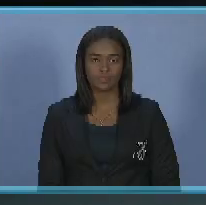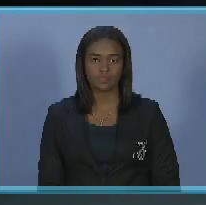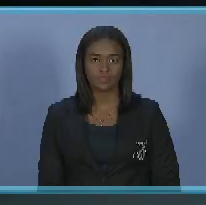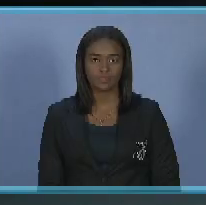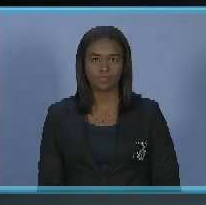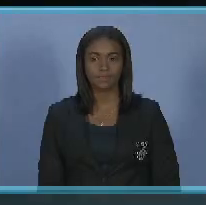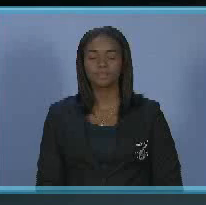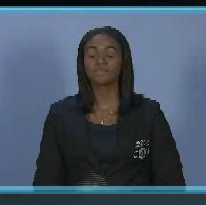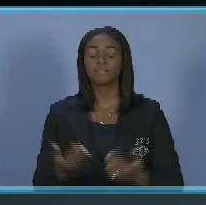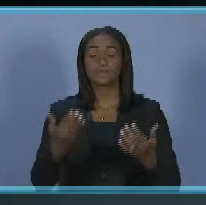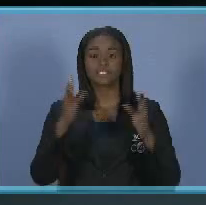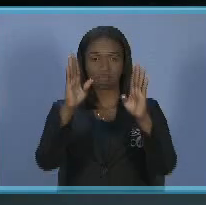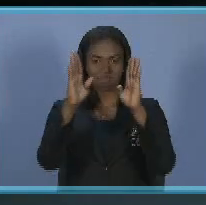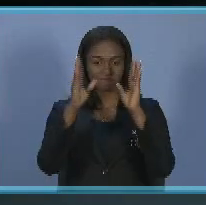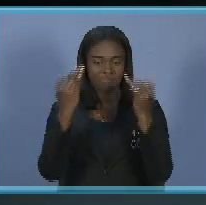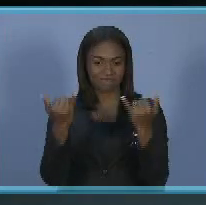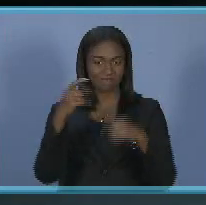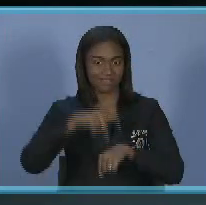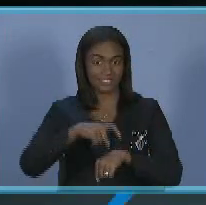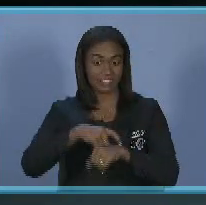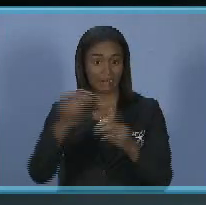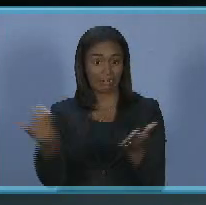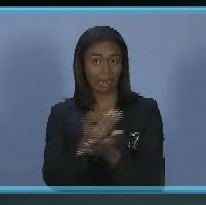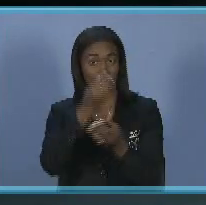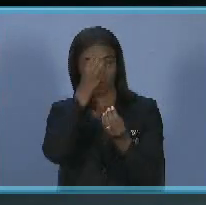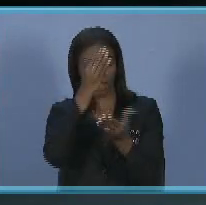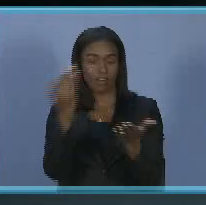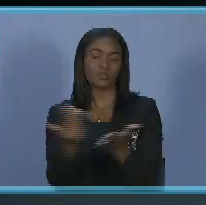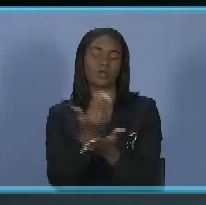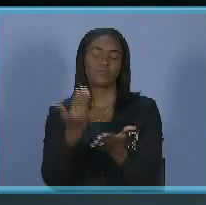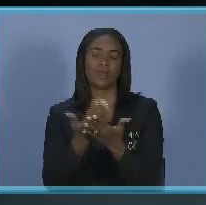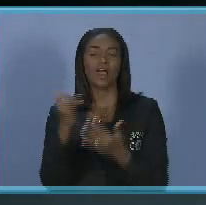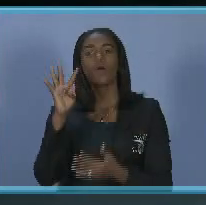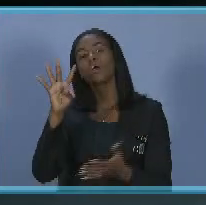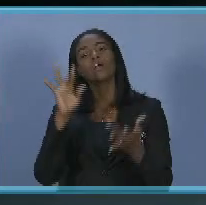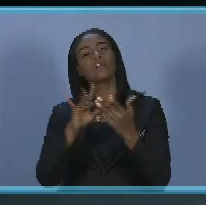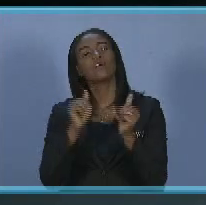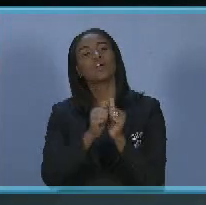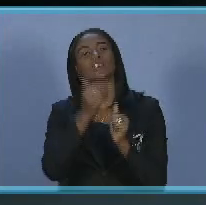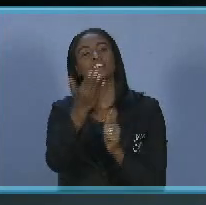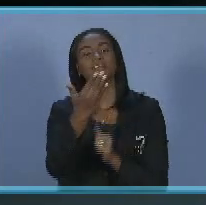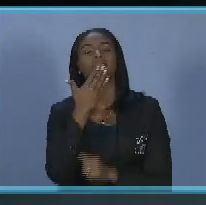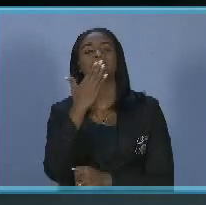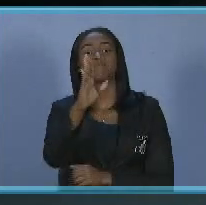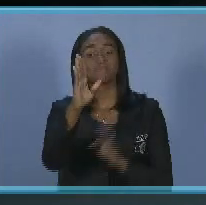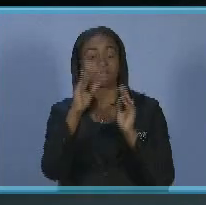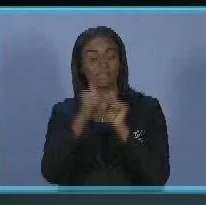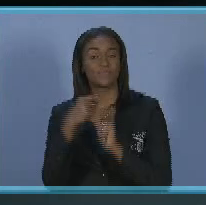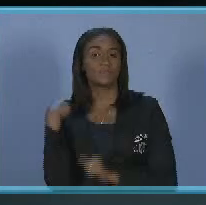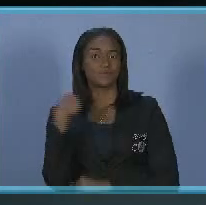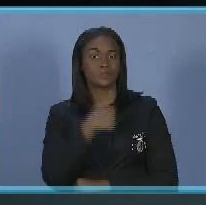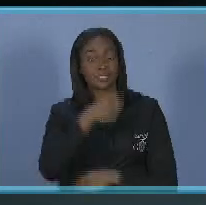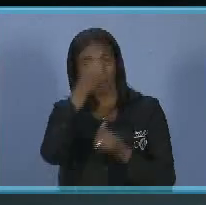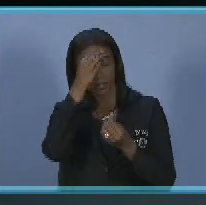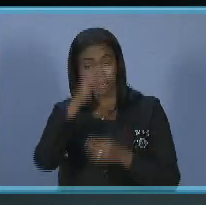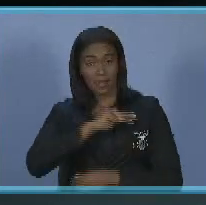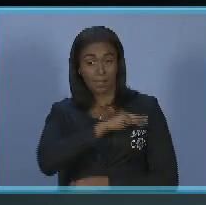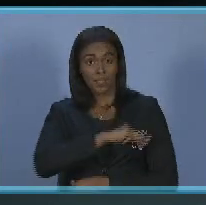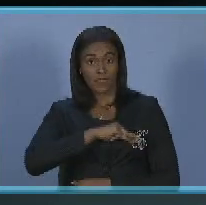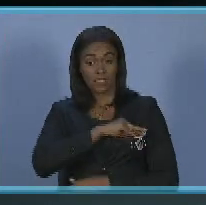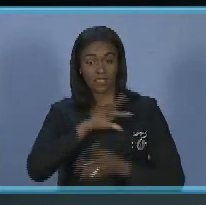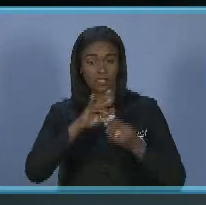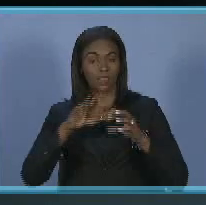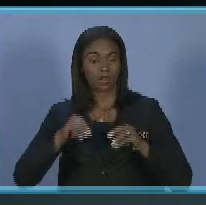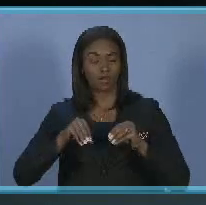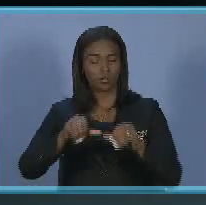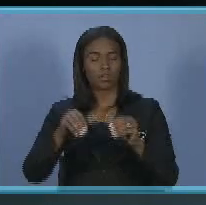pone mucha atención a esta hora noticias de actualidad donde el 4 conecta Gracias por estar junto a nosotros y les cuento que el ministro de